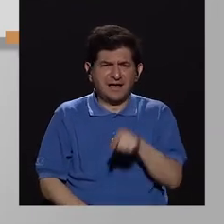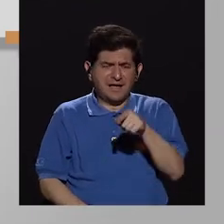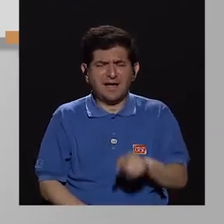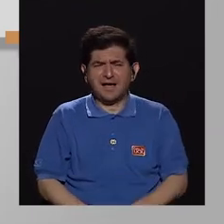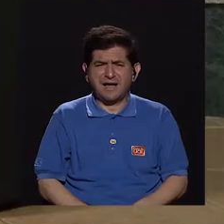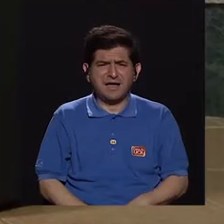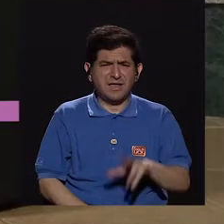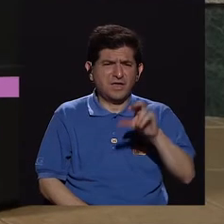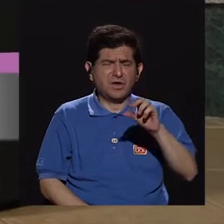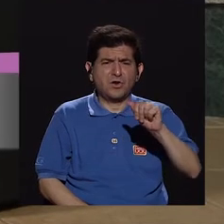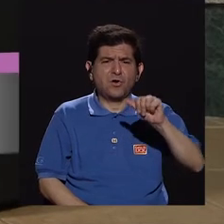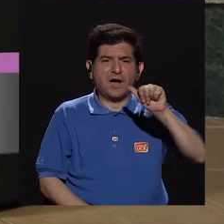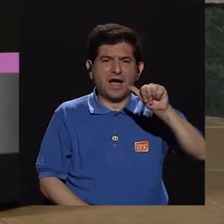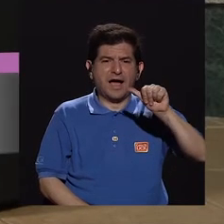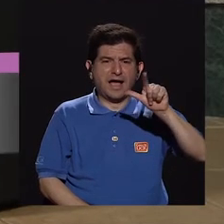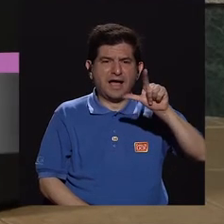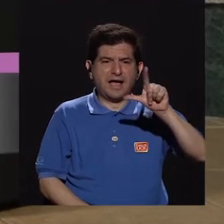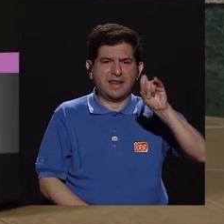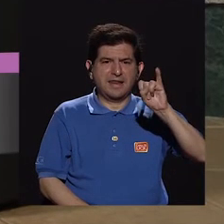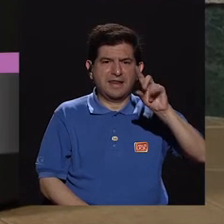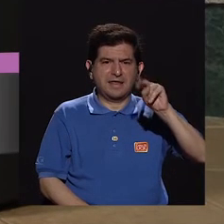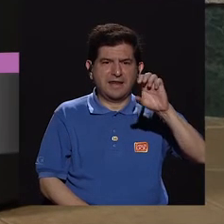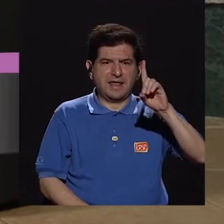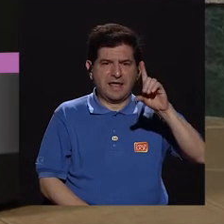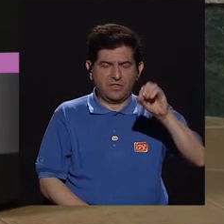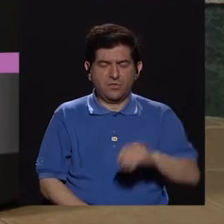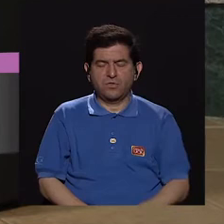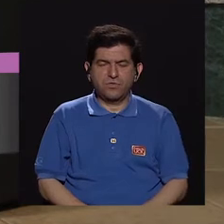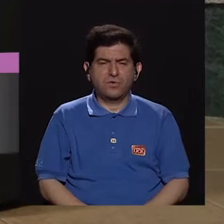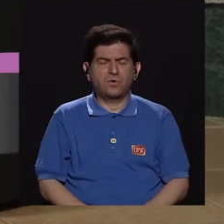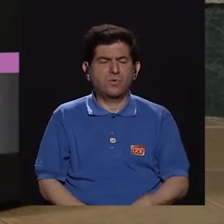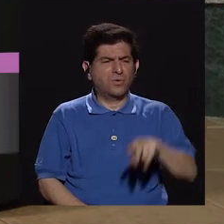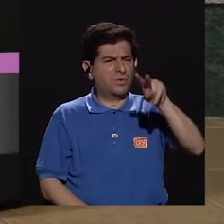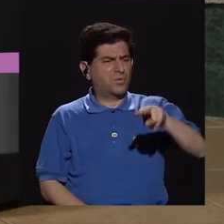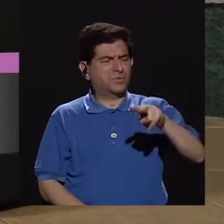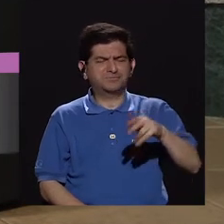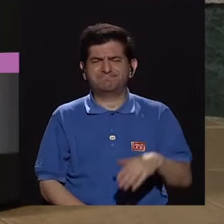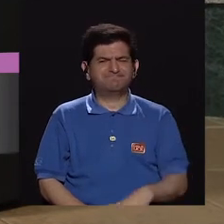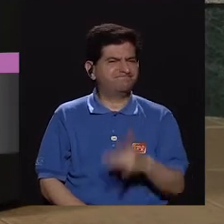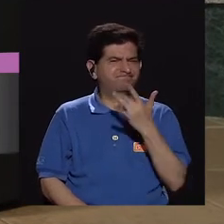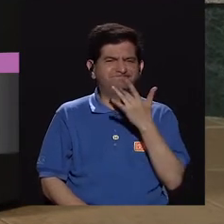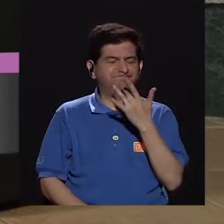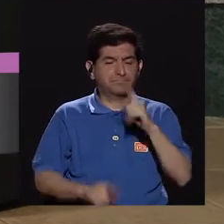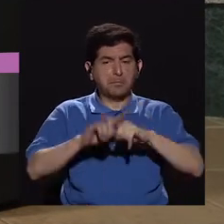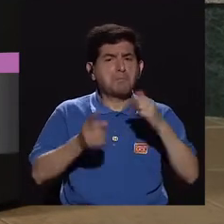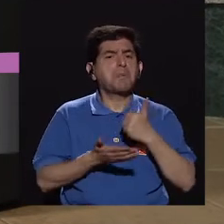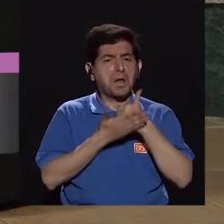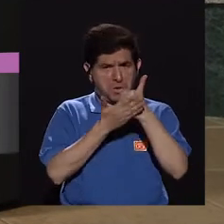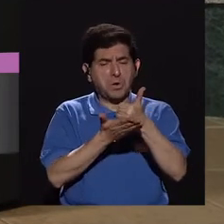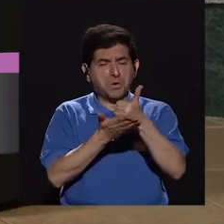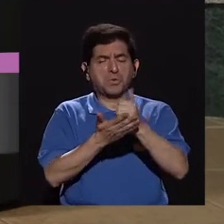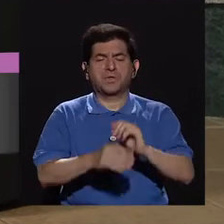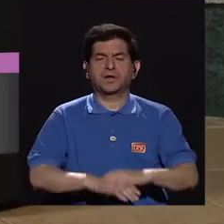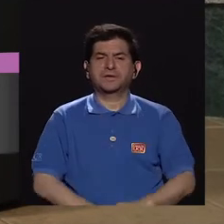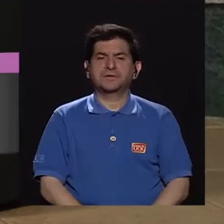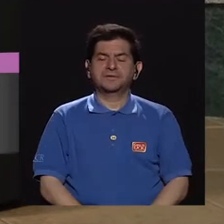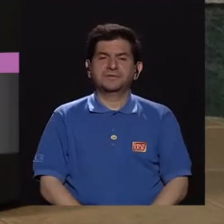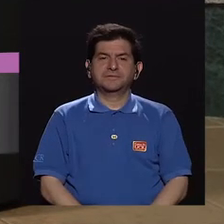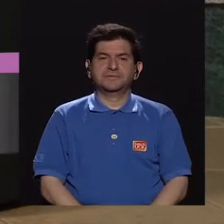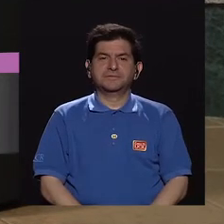completamente. Entonces, la posición boca arriba no es completamente la favorita, pero ayuda bastante